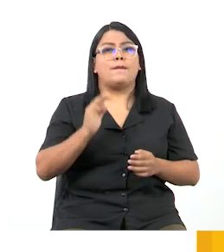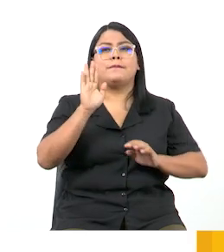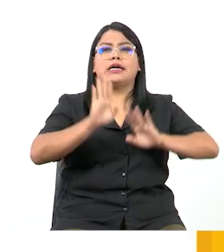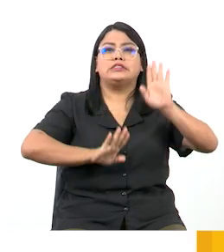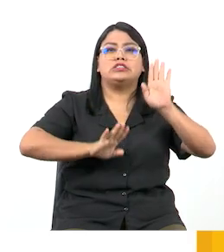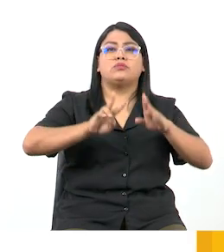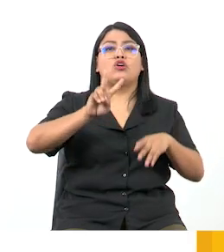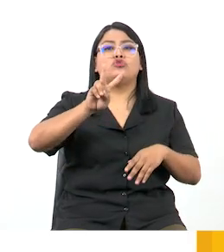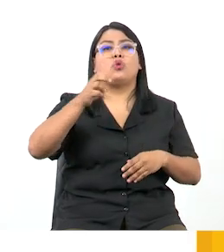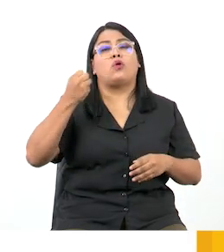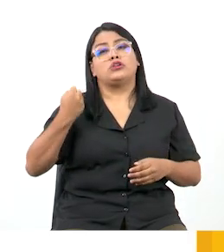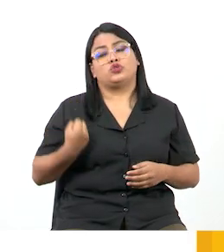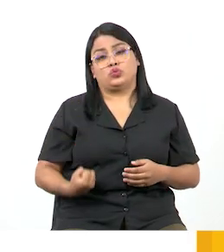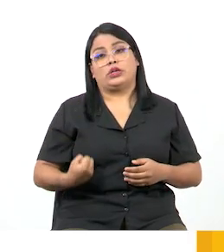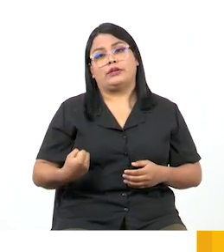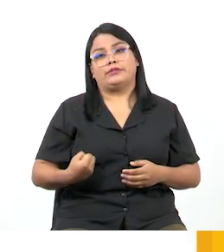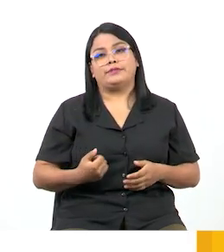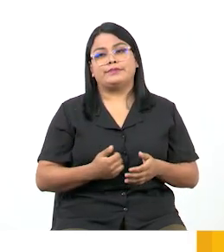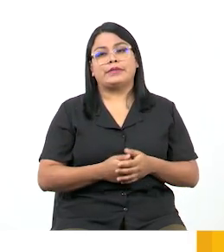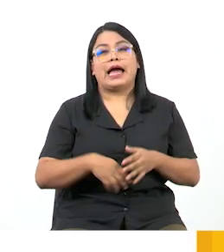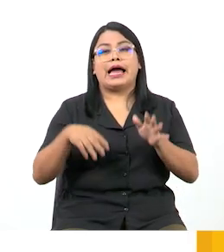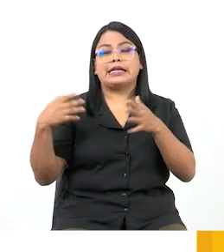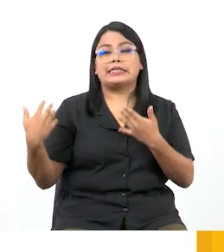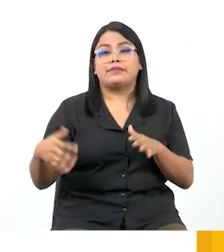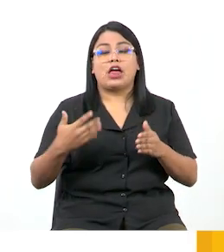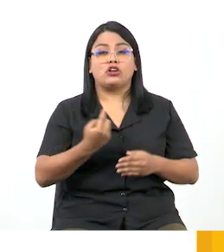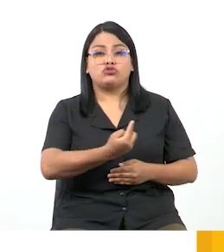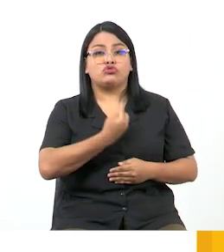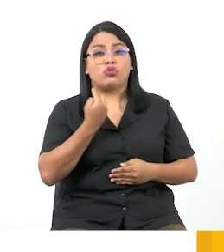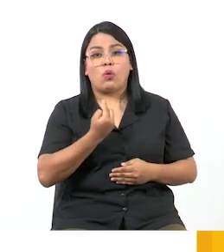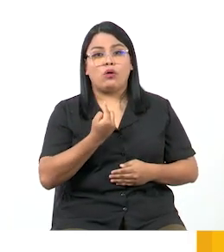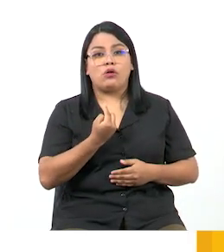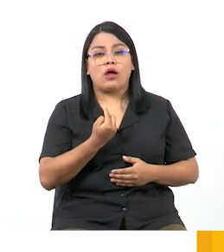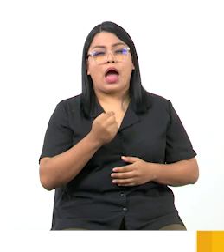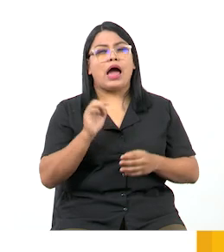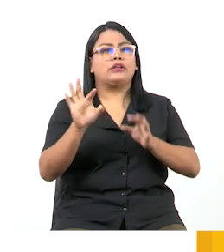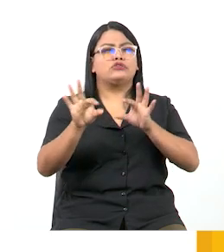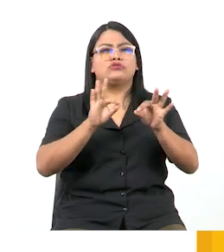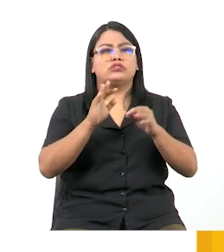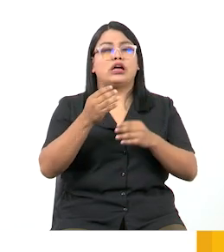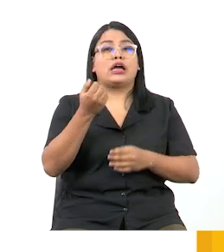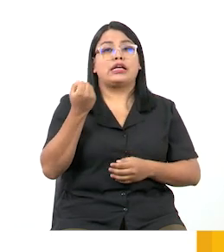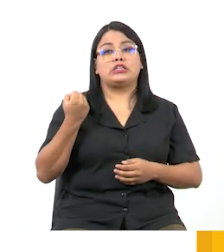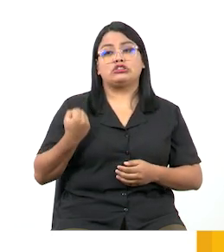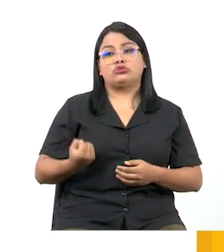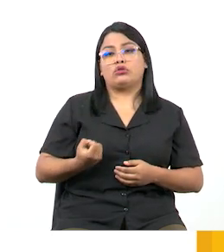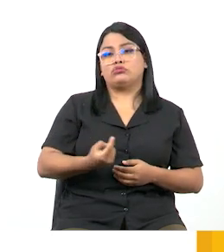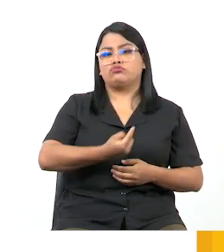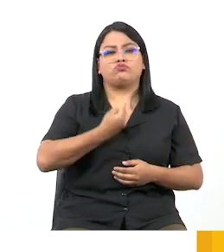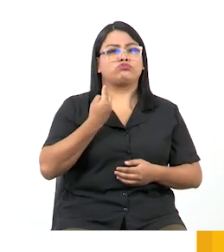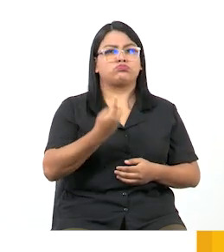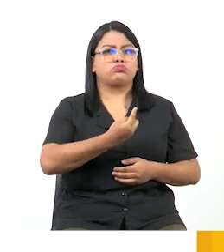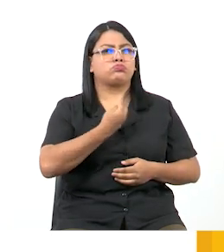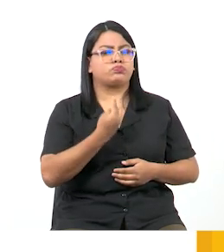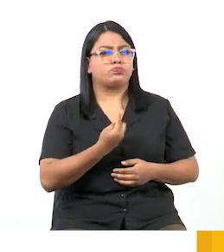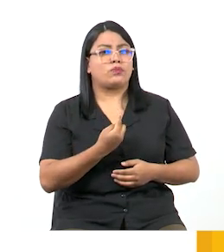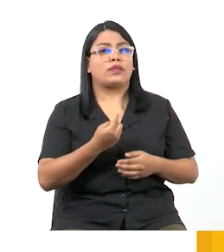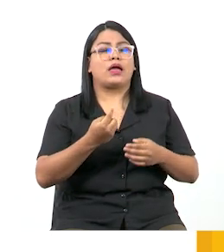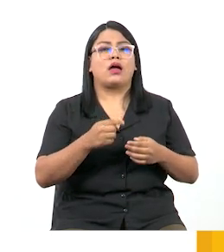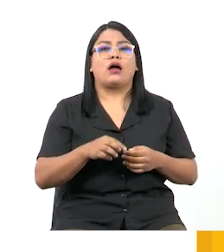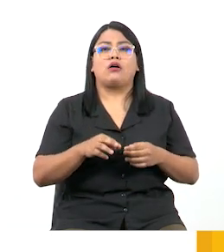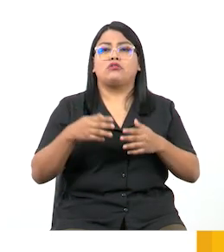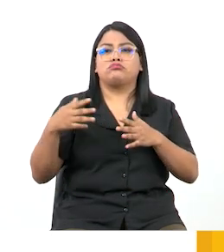que solo participan 2 estudiantes. Actividad individual. Son aquellas en las que el estudiantado de forma